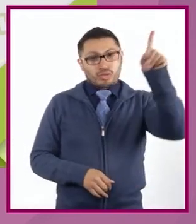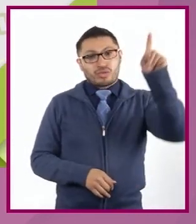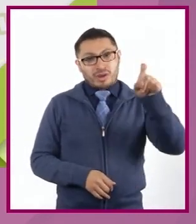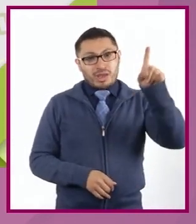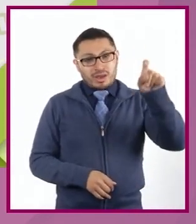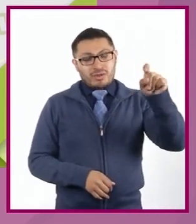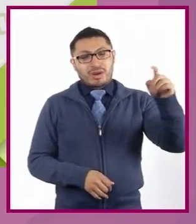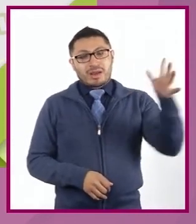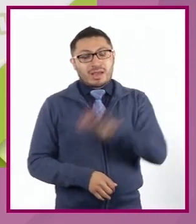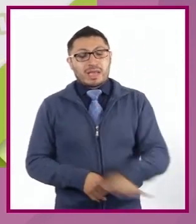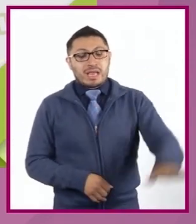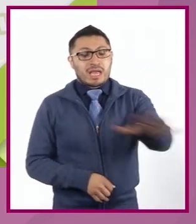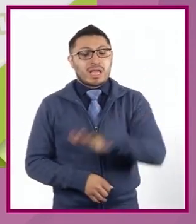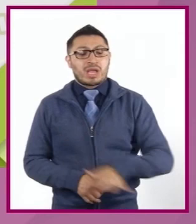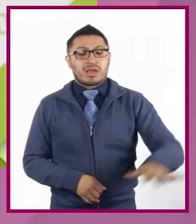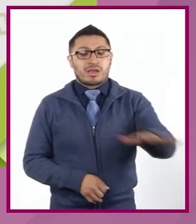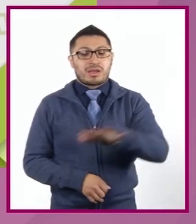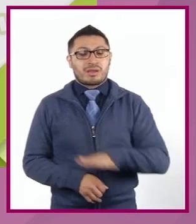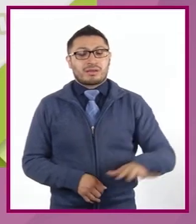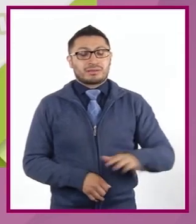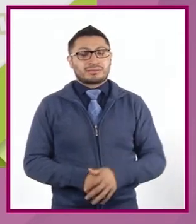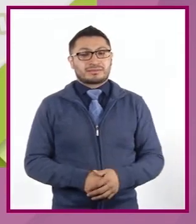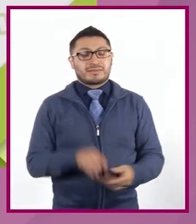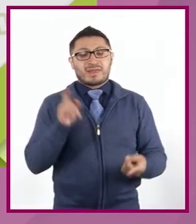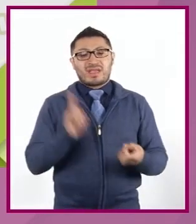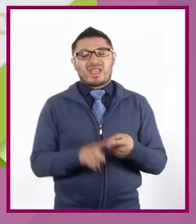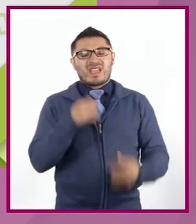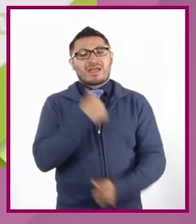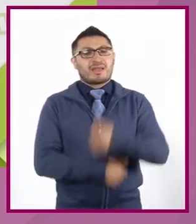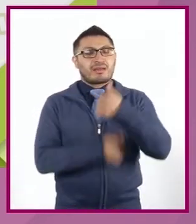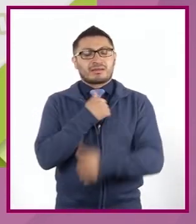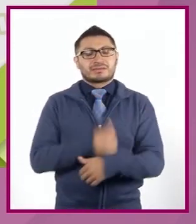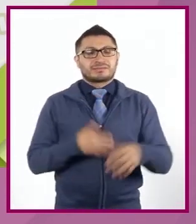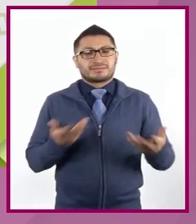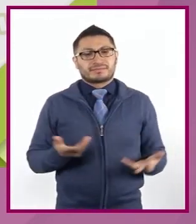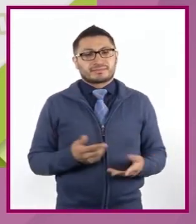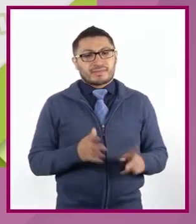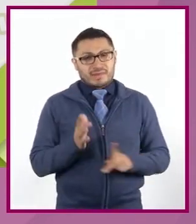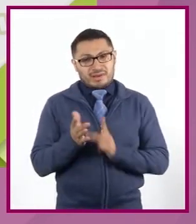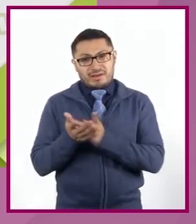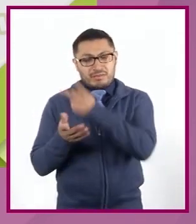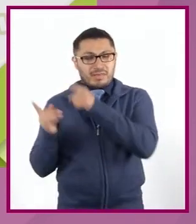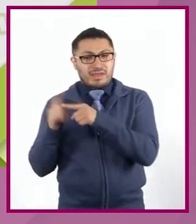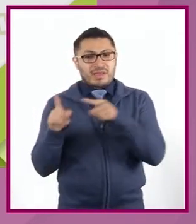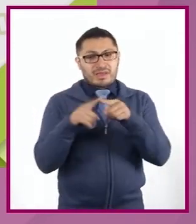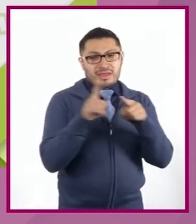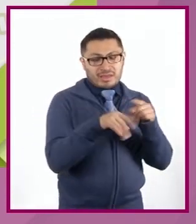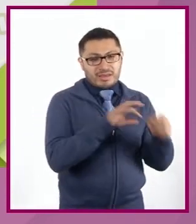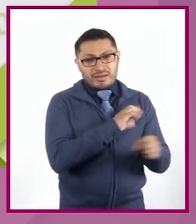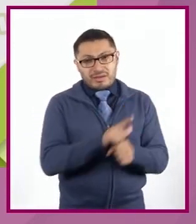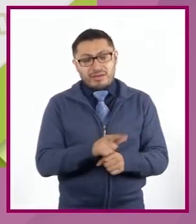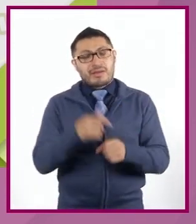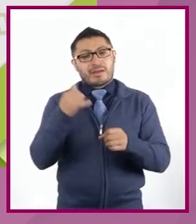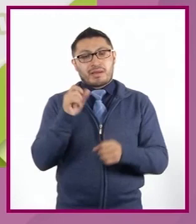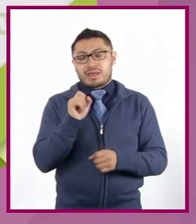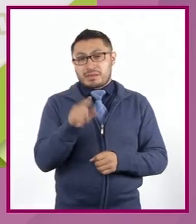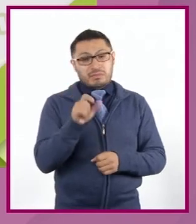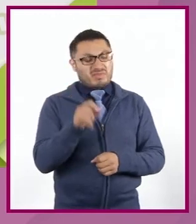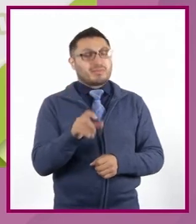agua y suelo. ¿Quiénes compiten? Plantas de diferentes especies y de la